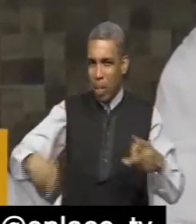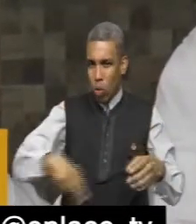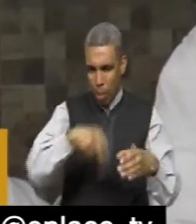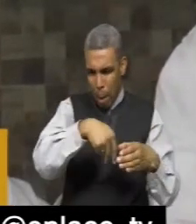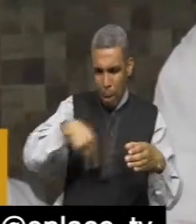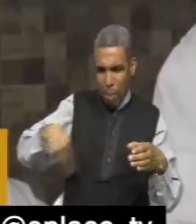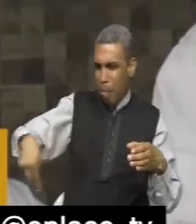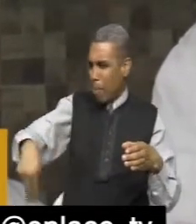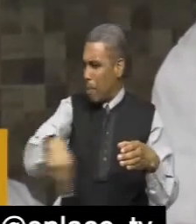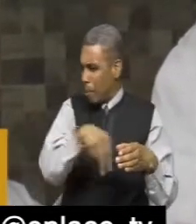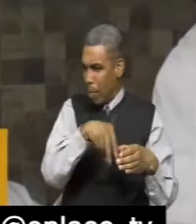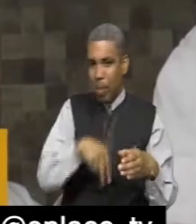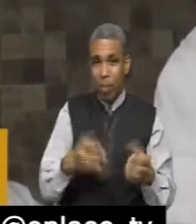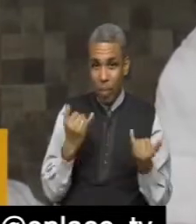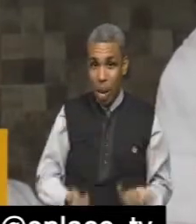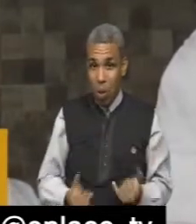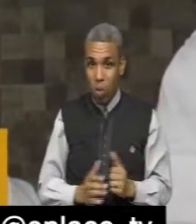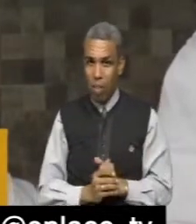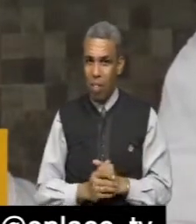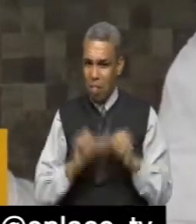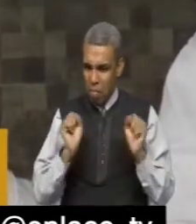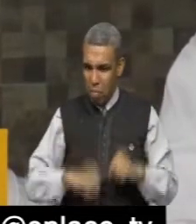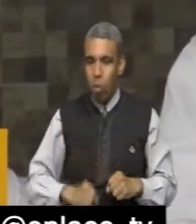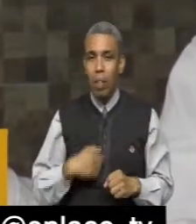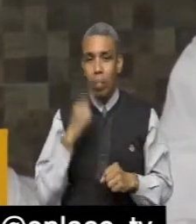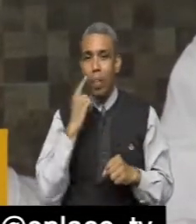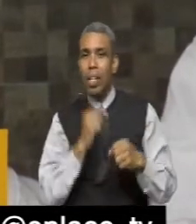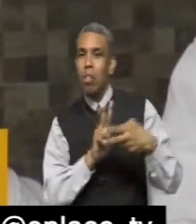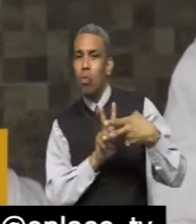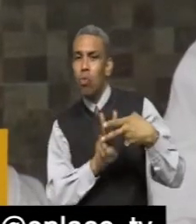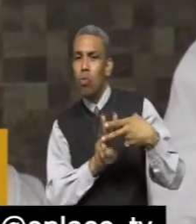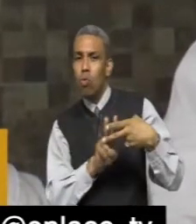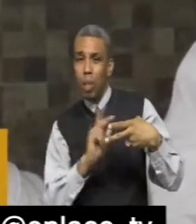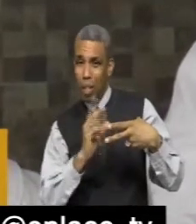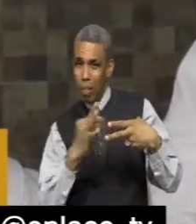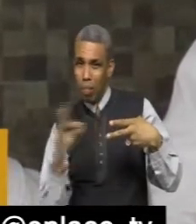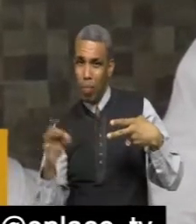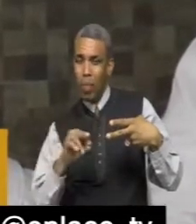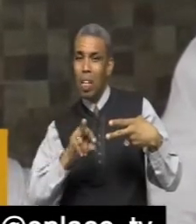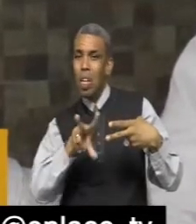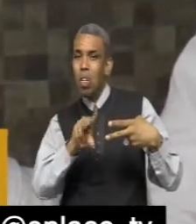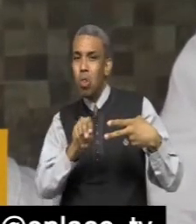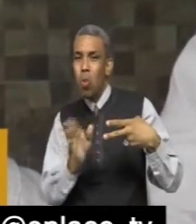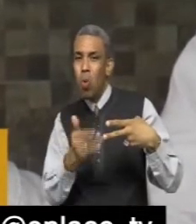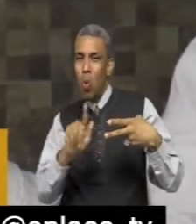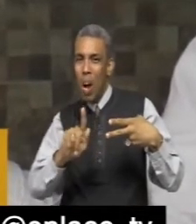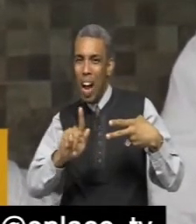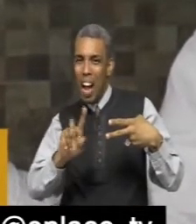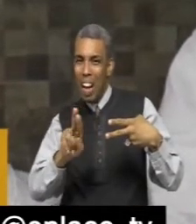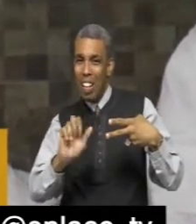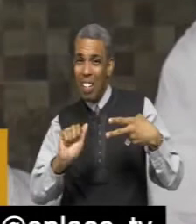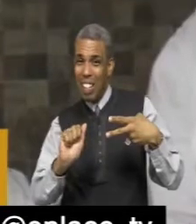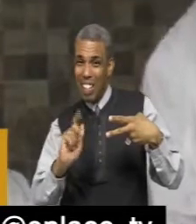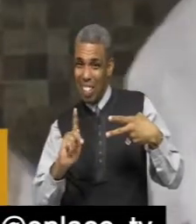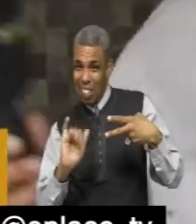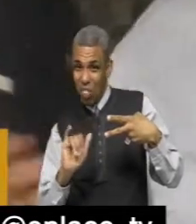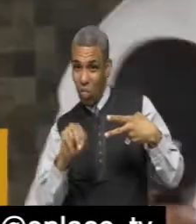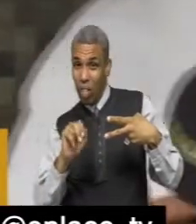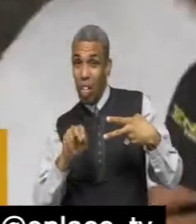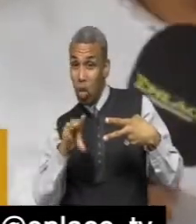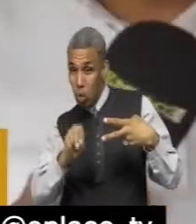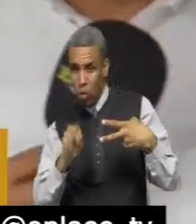todos a que se manifiesten en el numeral No al Fracking, que estamos siendo tendencia en Twitter y en Facebook en esos momentos.